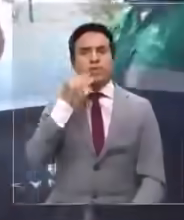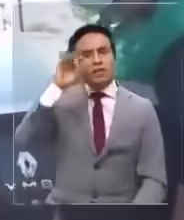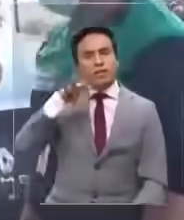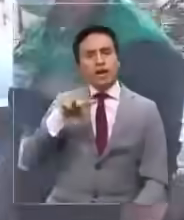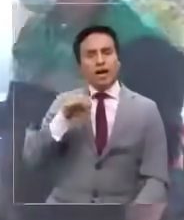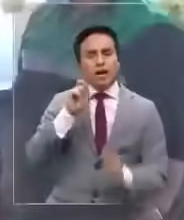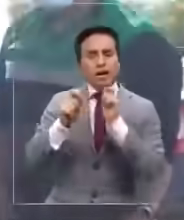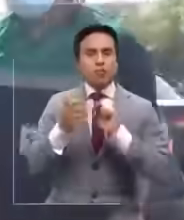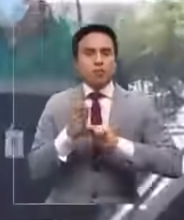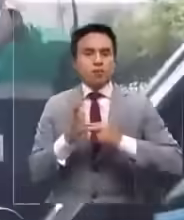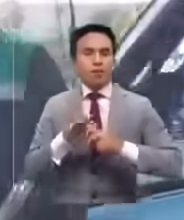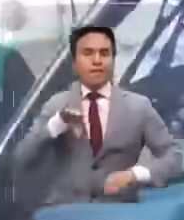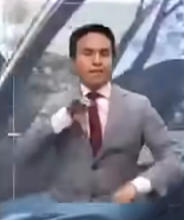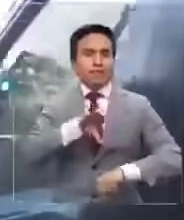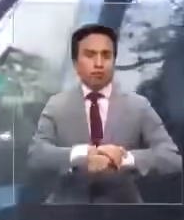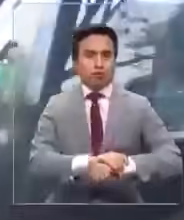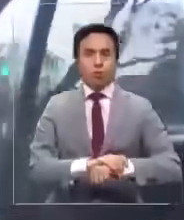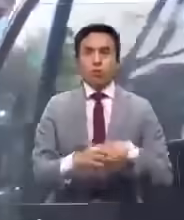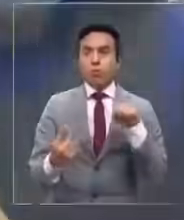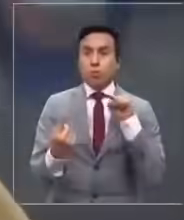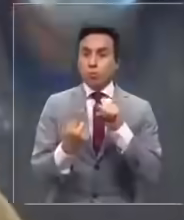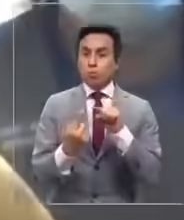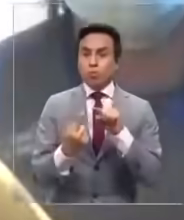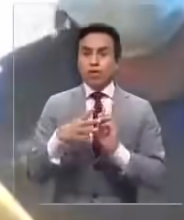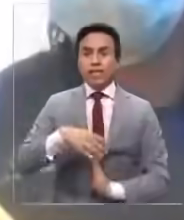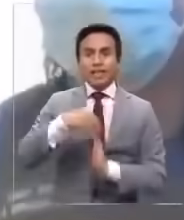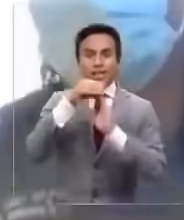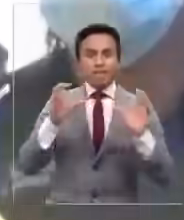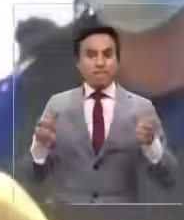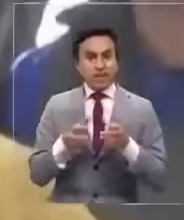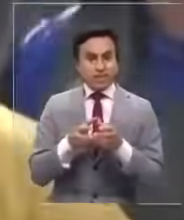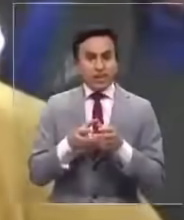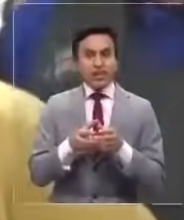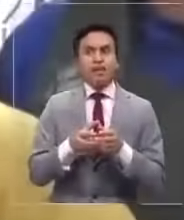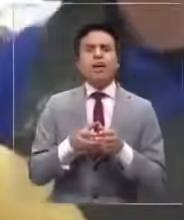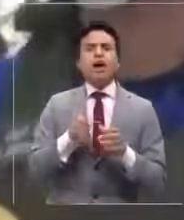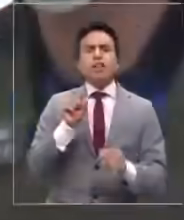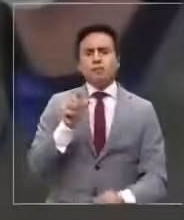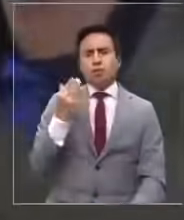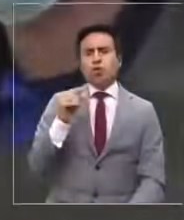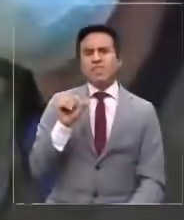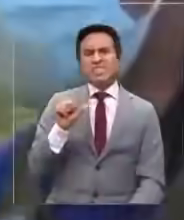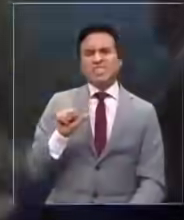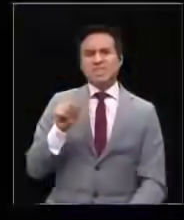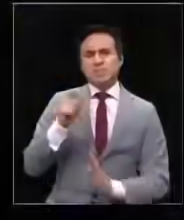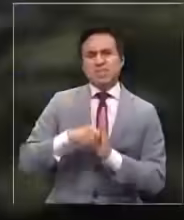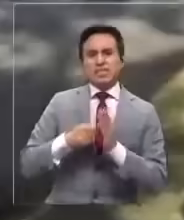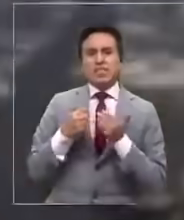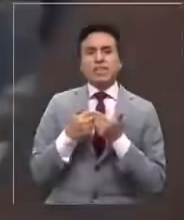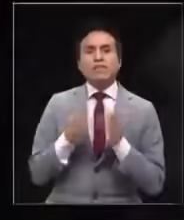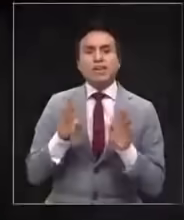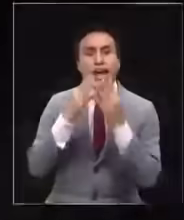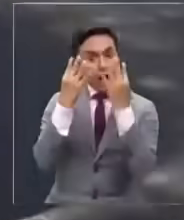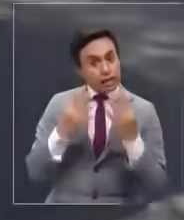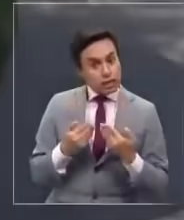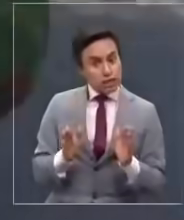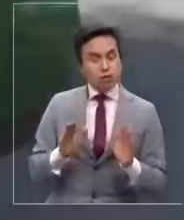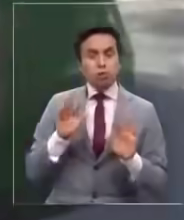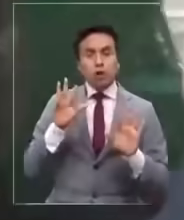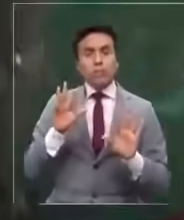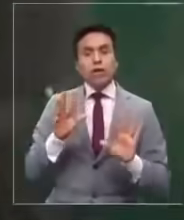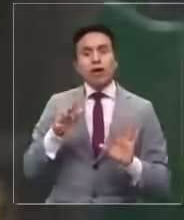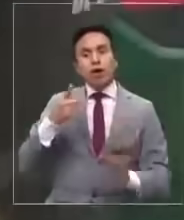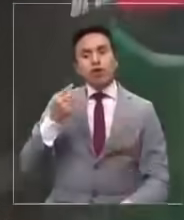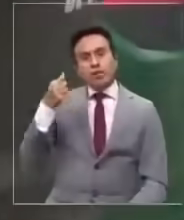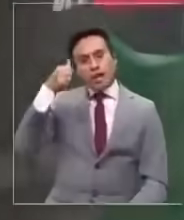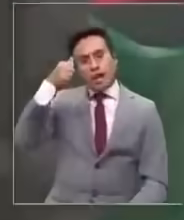lo que arriesgaban al ser detenidos. Uno de ellos, el líder de la banda, había salido hace solo 16 meses de la cárcel tras cumplir 9 de los